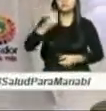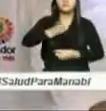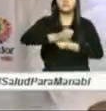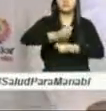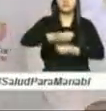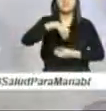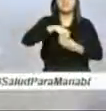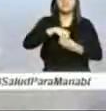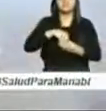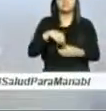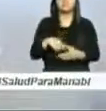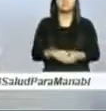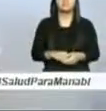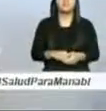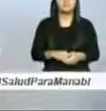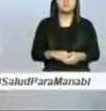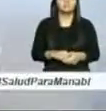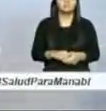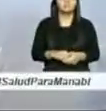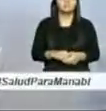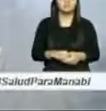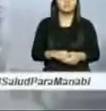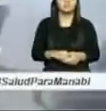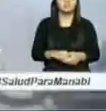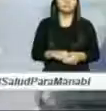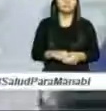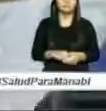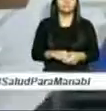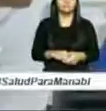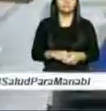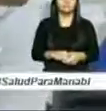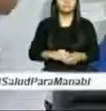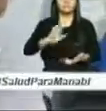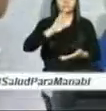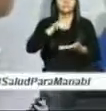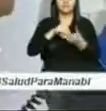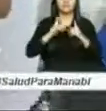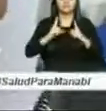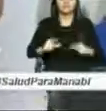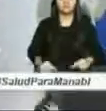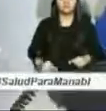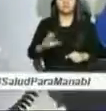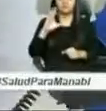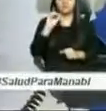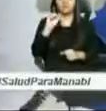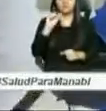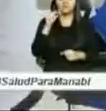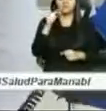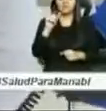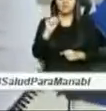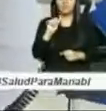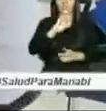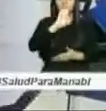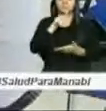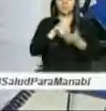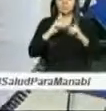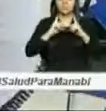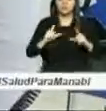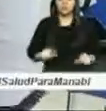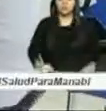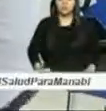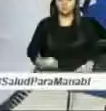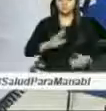118 servidores para el centro de salud tipo C de Tosagua. Y con este centro de salud descongestionamos el